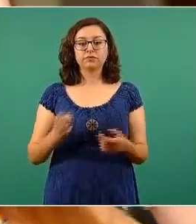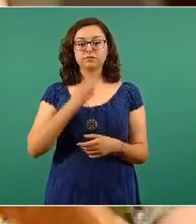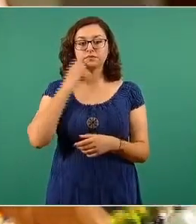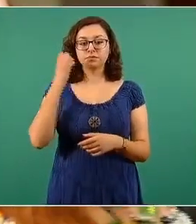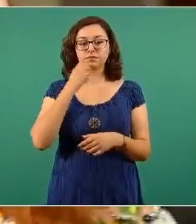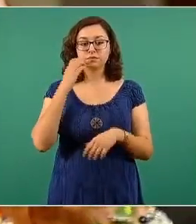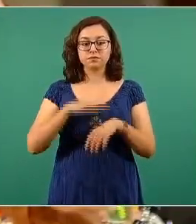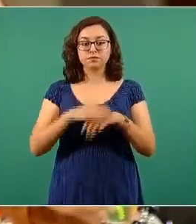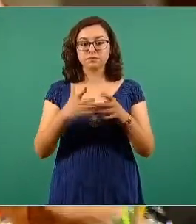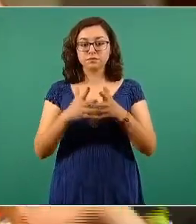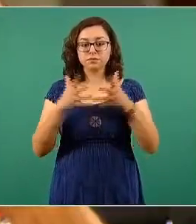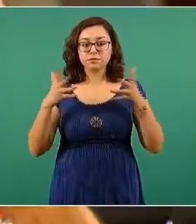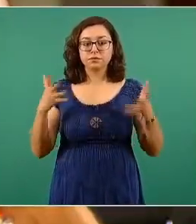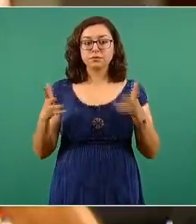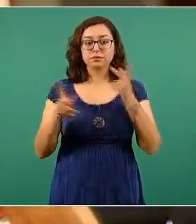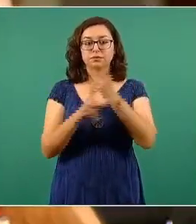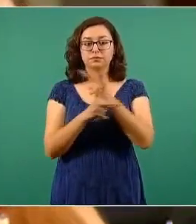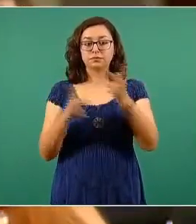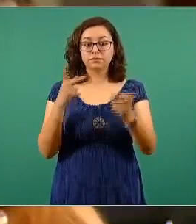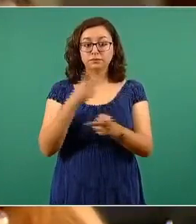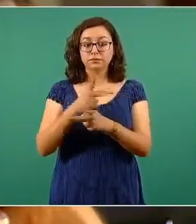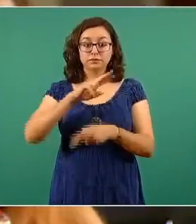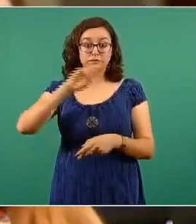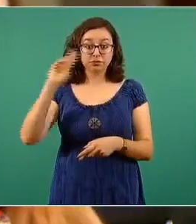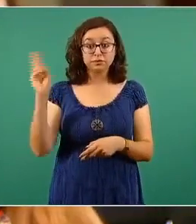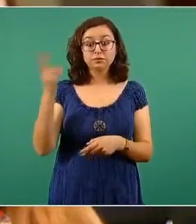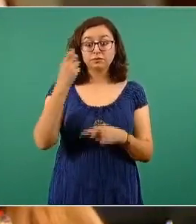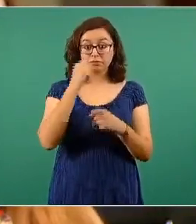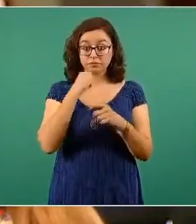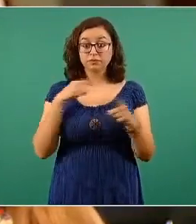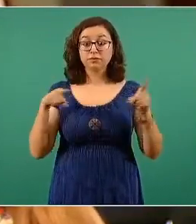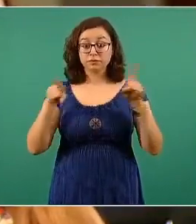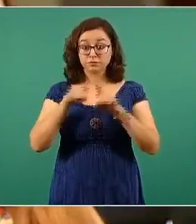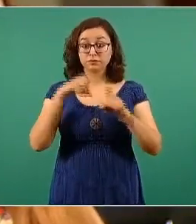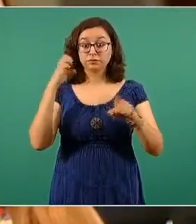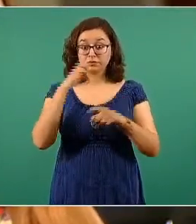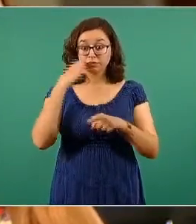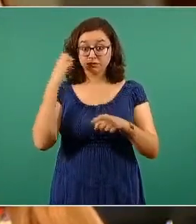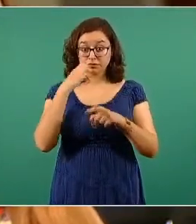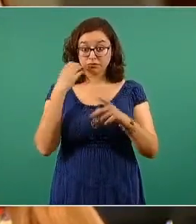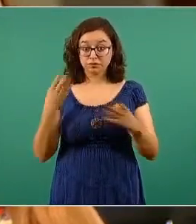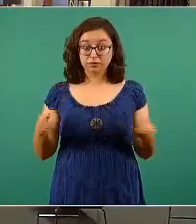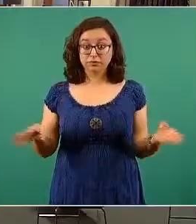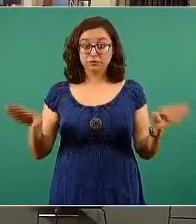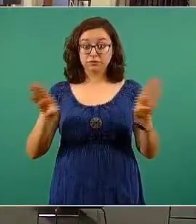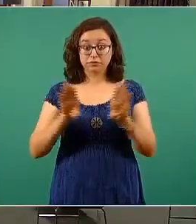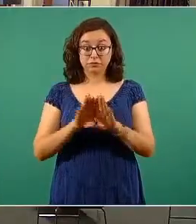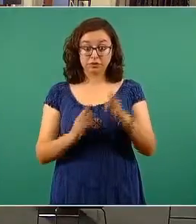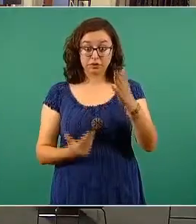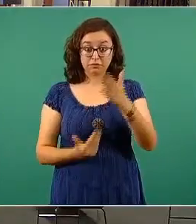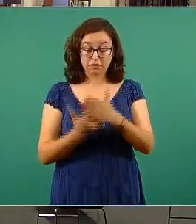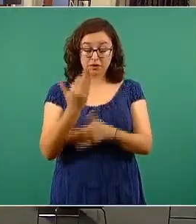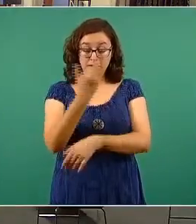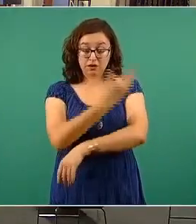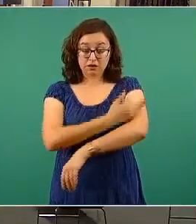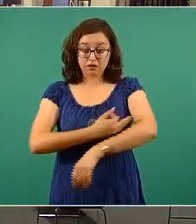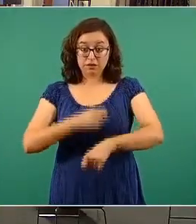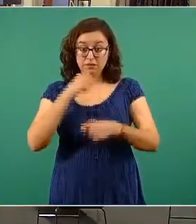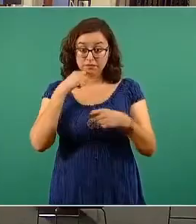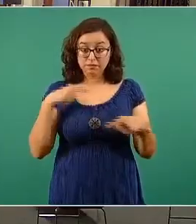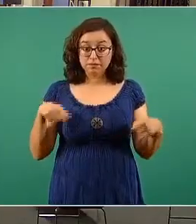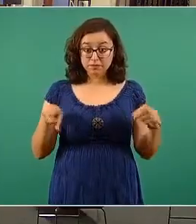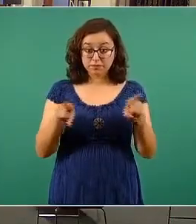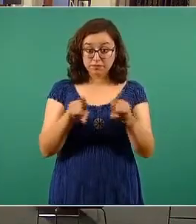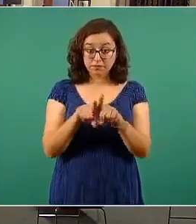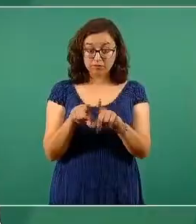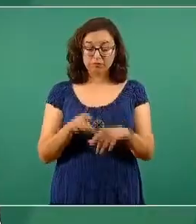Como preparatorias o universidades, ¿también se cerraría todo el plantel y de todos los turnos? No necesariamente, justo se consideró en un